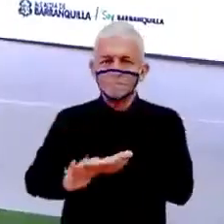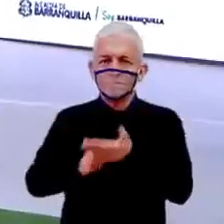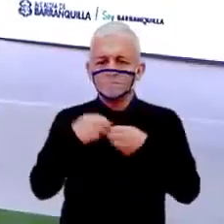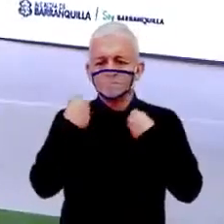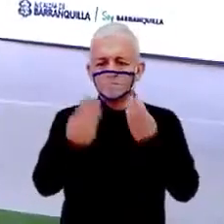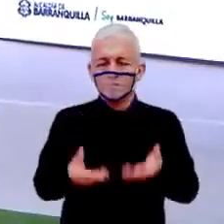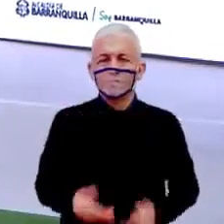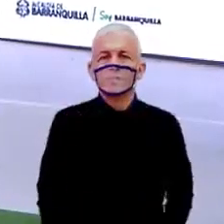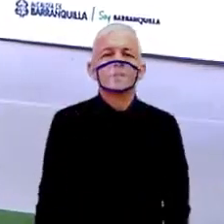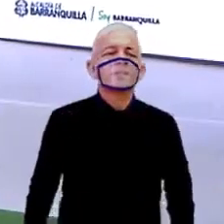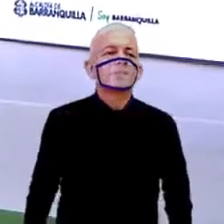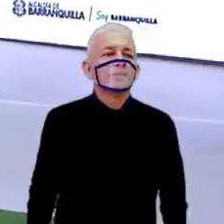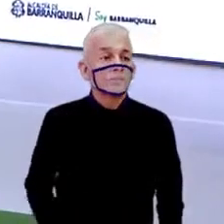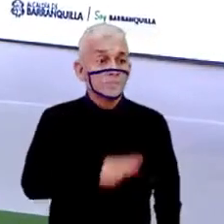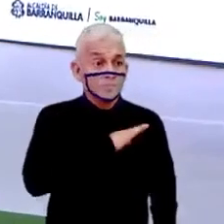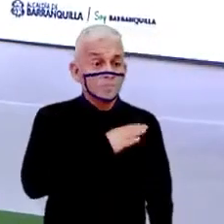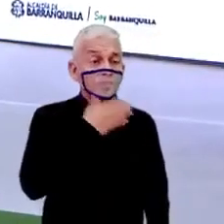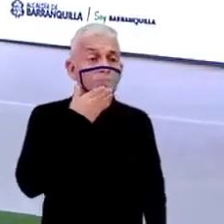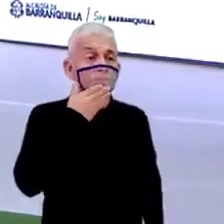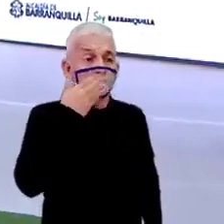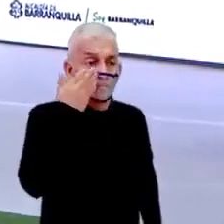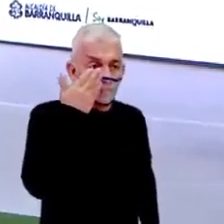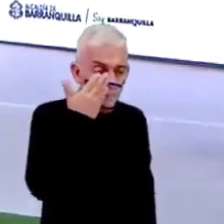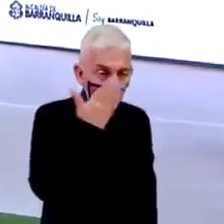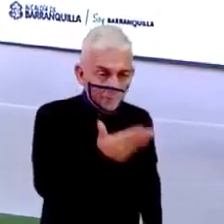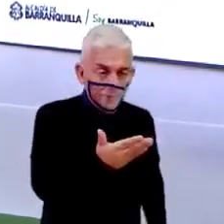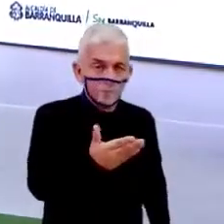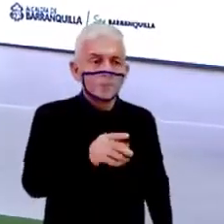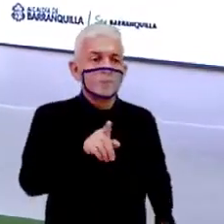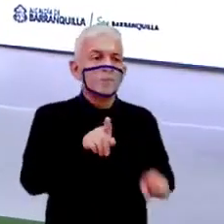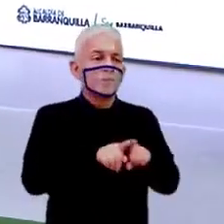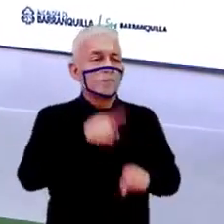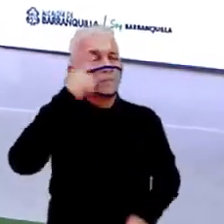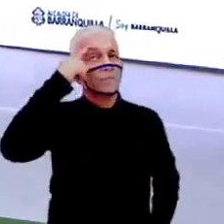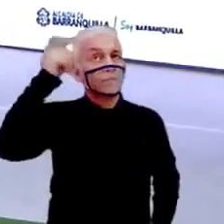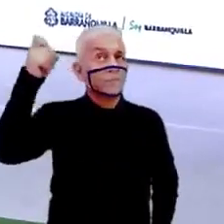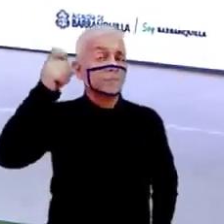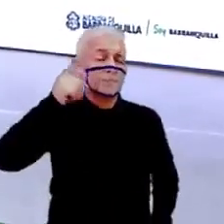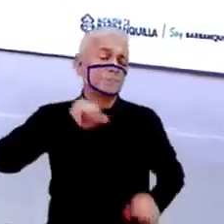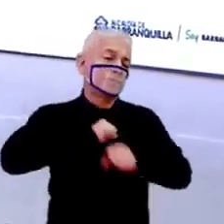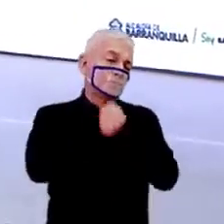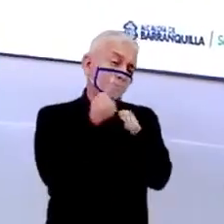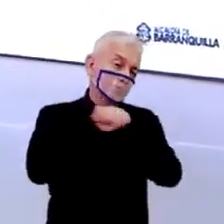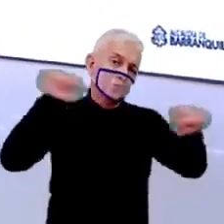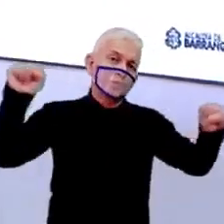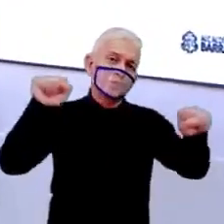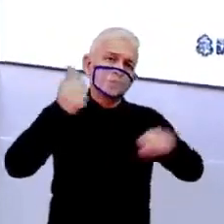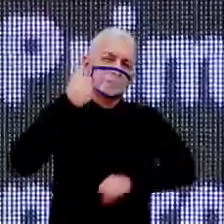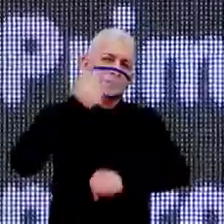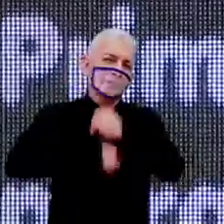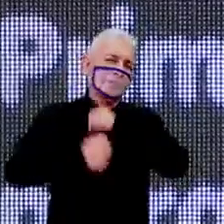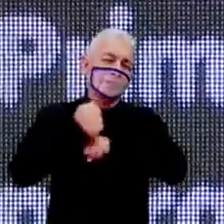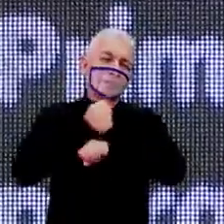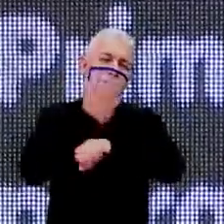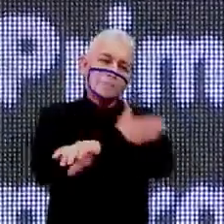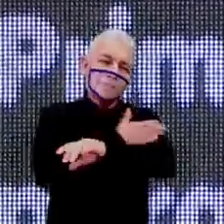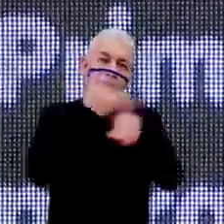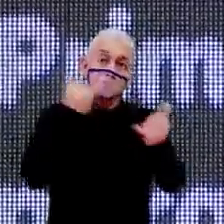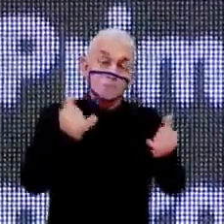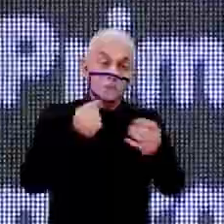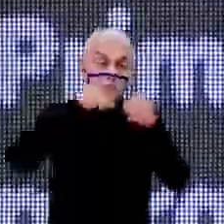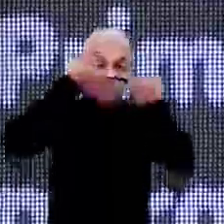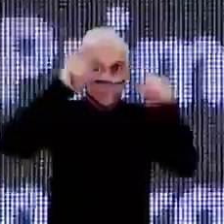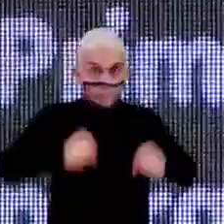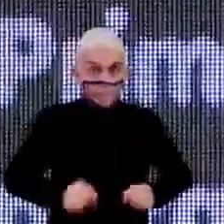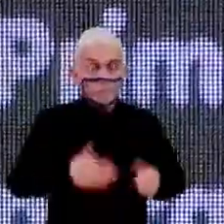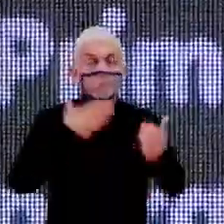muchas gracias. Yo creo que esto es un sueño que pensábamos imposible hace una década. Hoy lo vemos cerca y